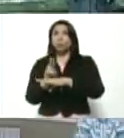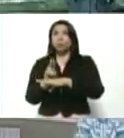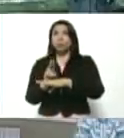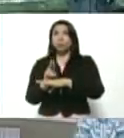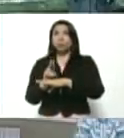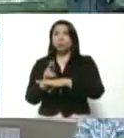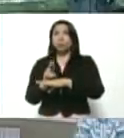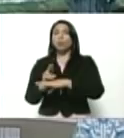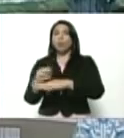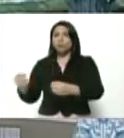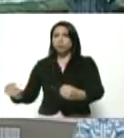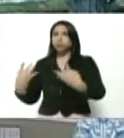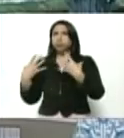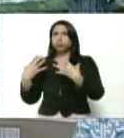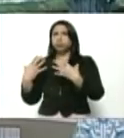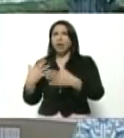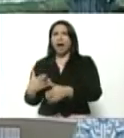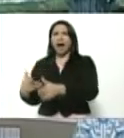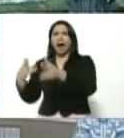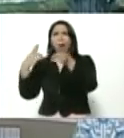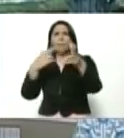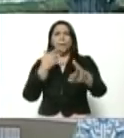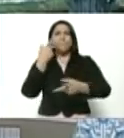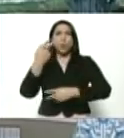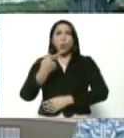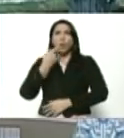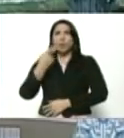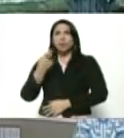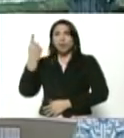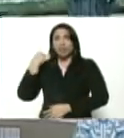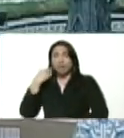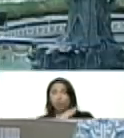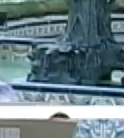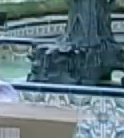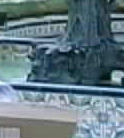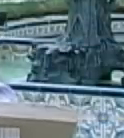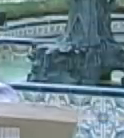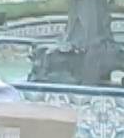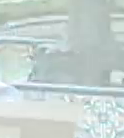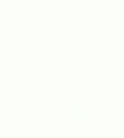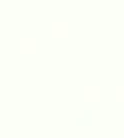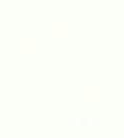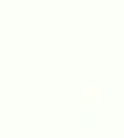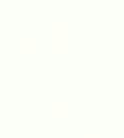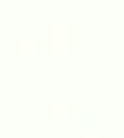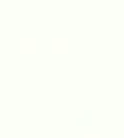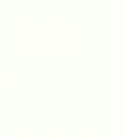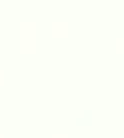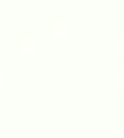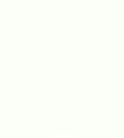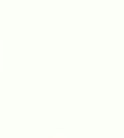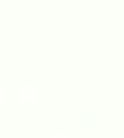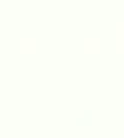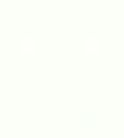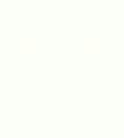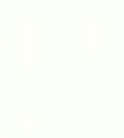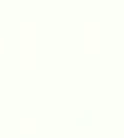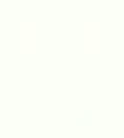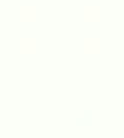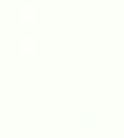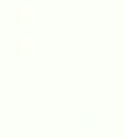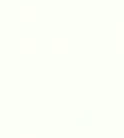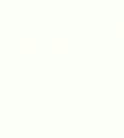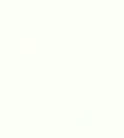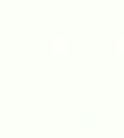virus como un arma política ayer la comisión presidencial en reunión sostenida con el sistema de naciones unidas y